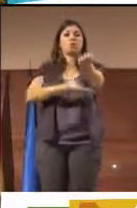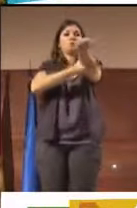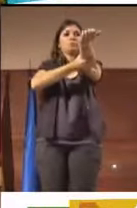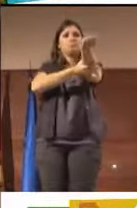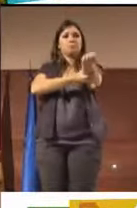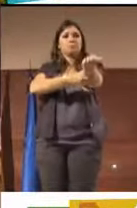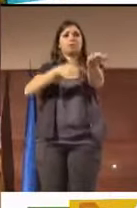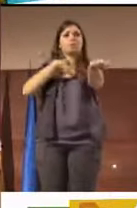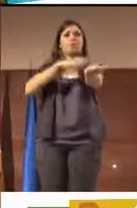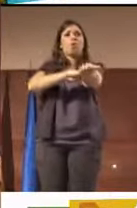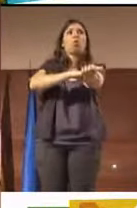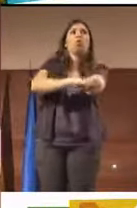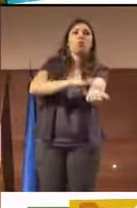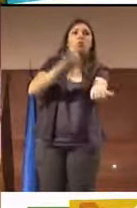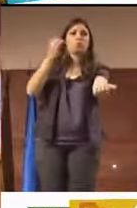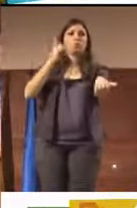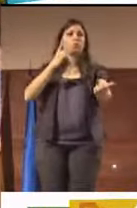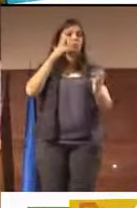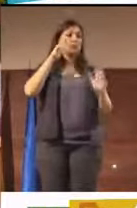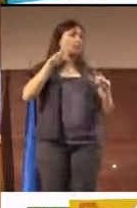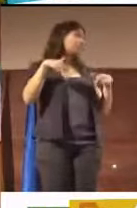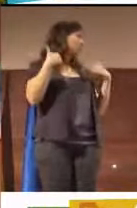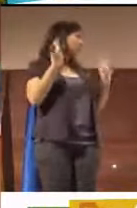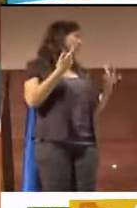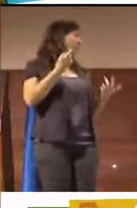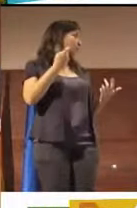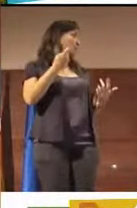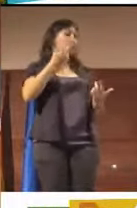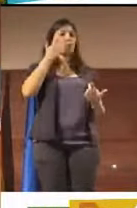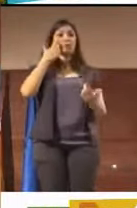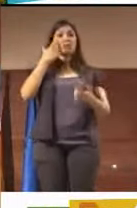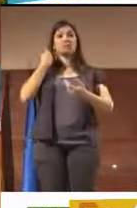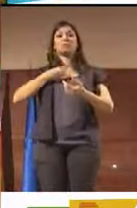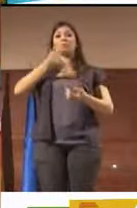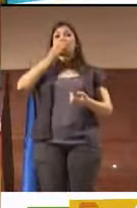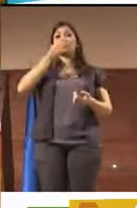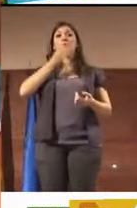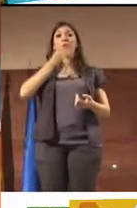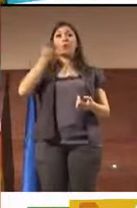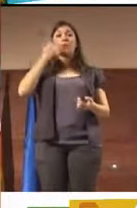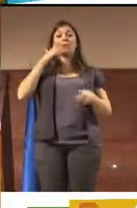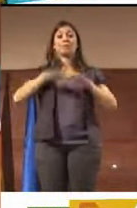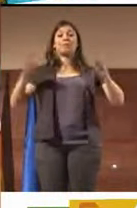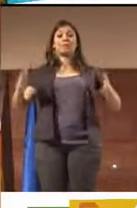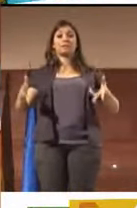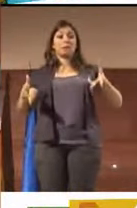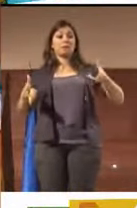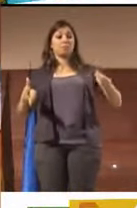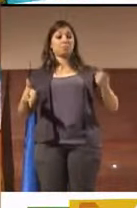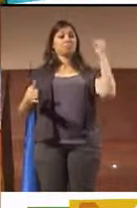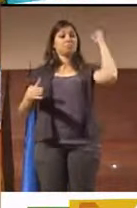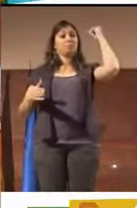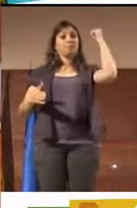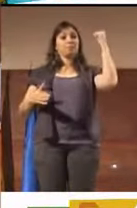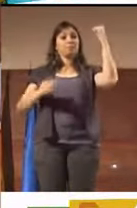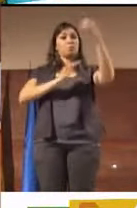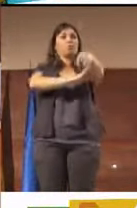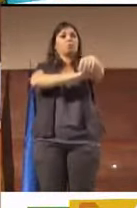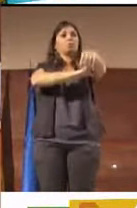soporte nos permita, quizá Nacho puedes hacer un poco al mismo tiempo que hablamos, en función del peso de la